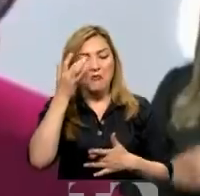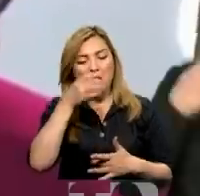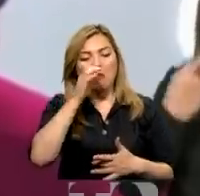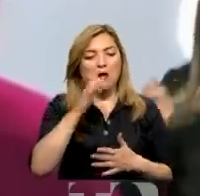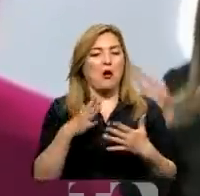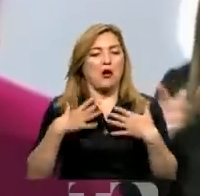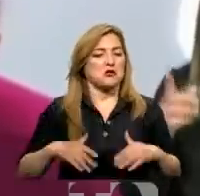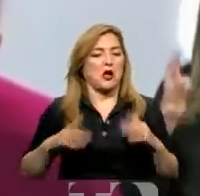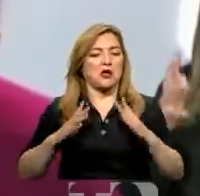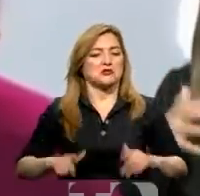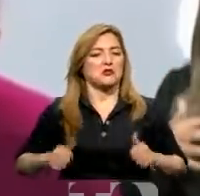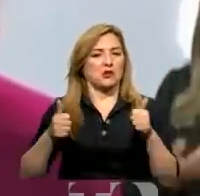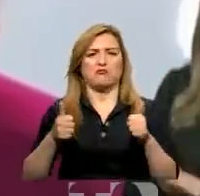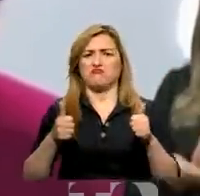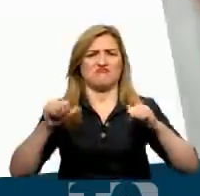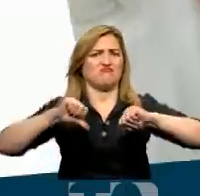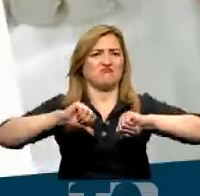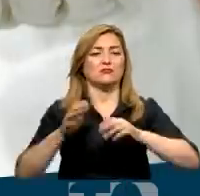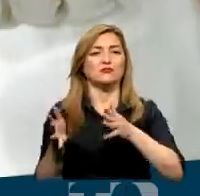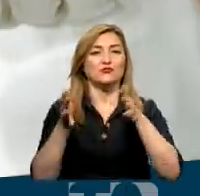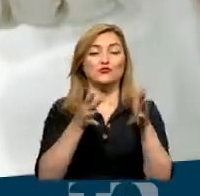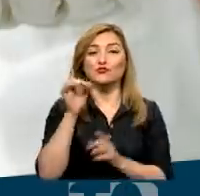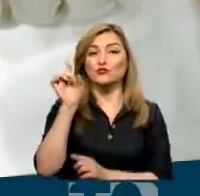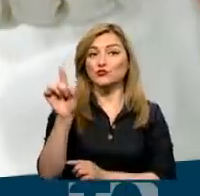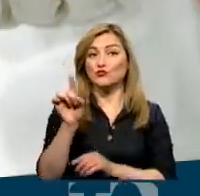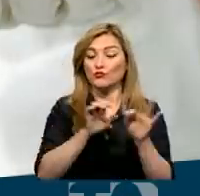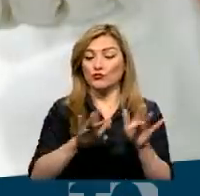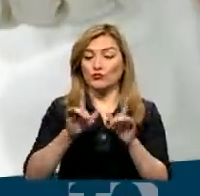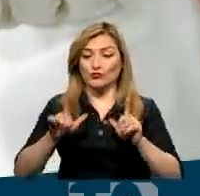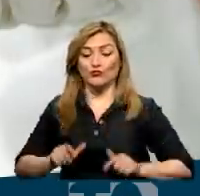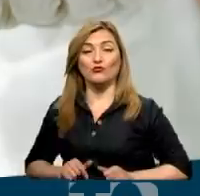la secretaria de Salud, Jimena Abarca, dijo que en Quito se han registrado